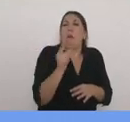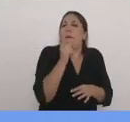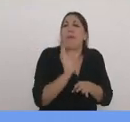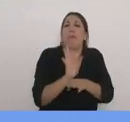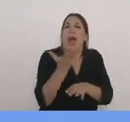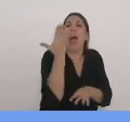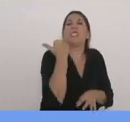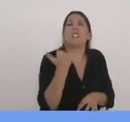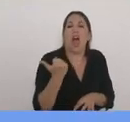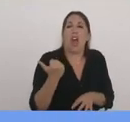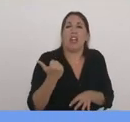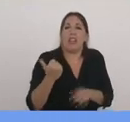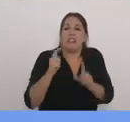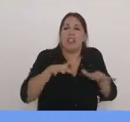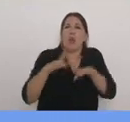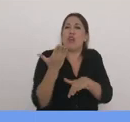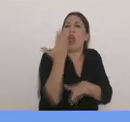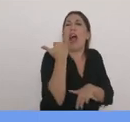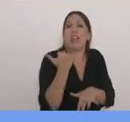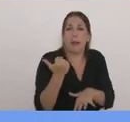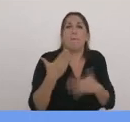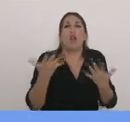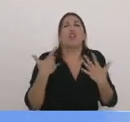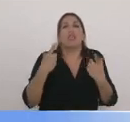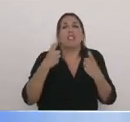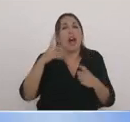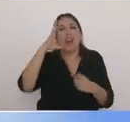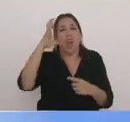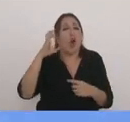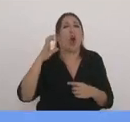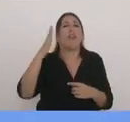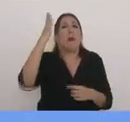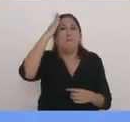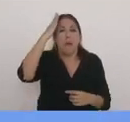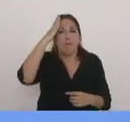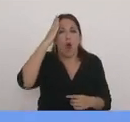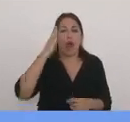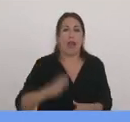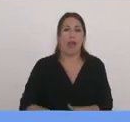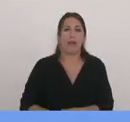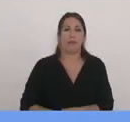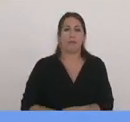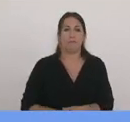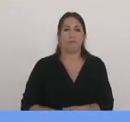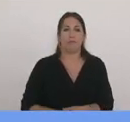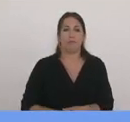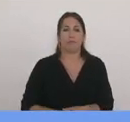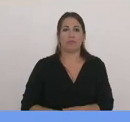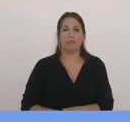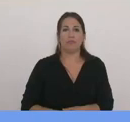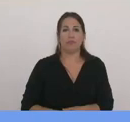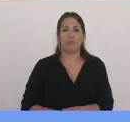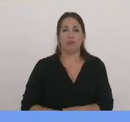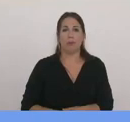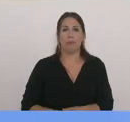Por eso es necesario recordar, tener memoria. Por eso no hay que cejar